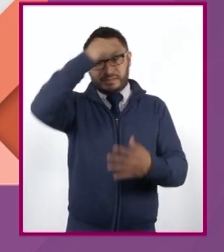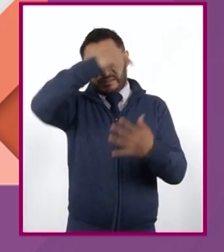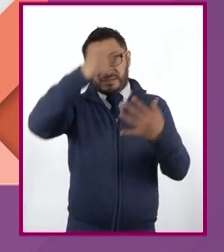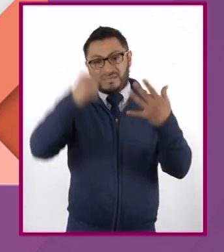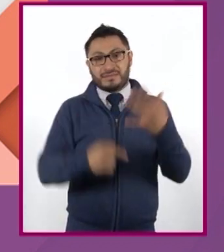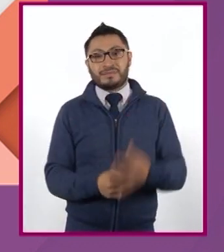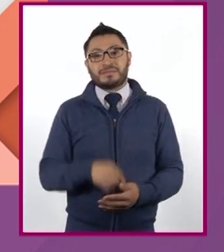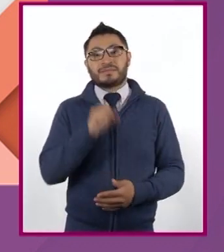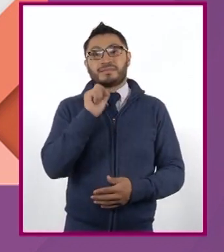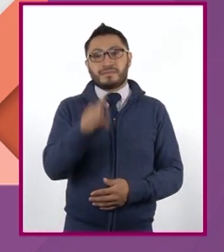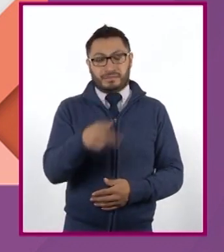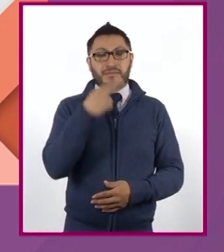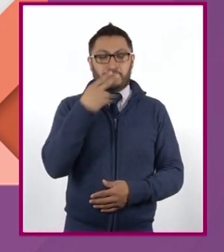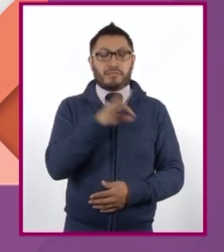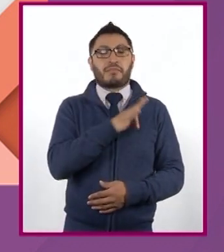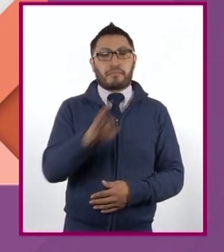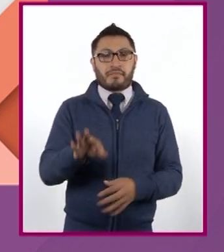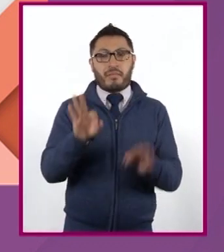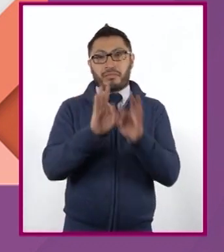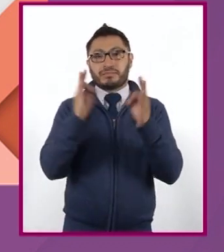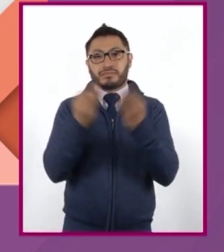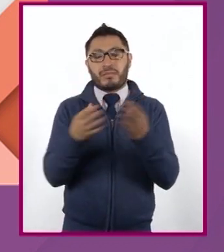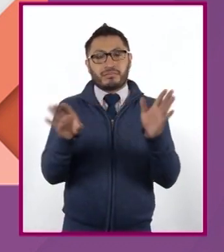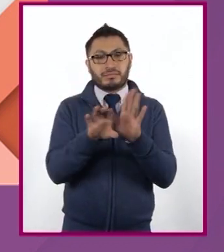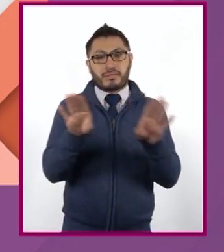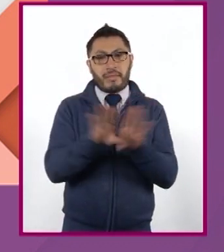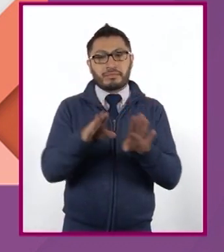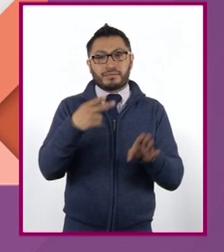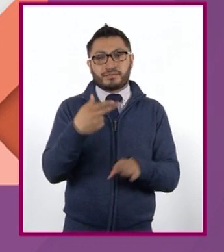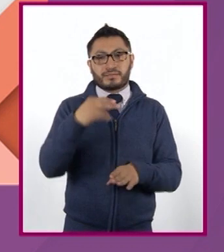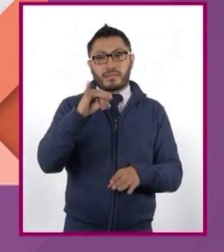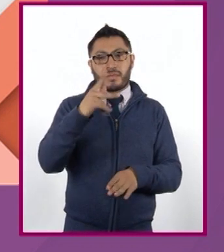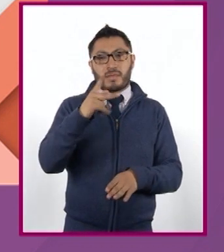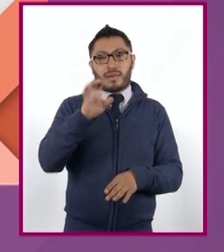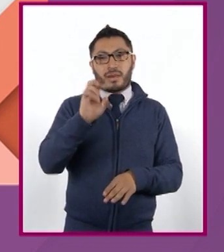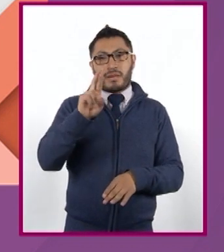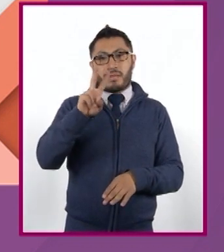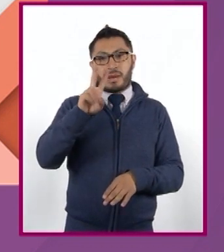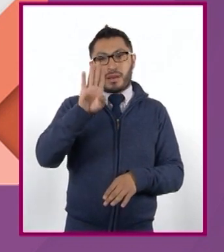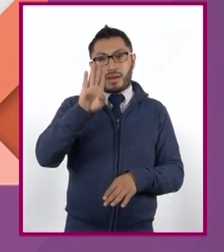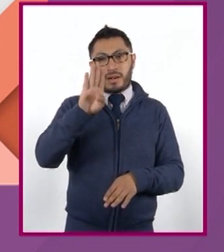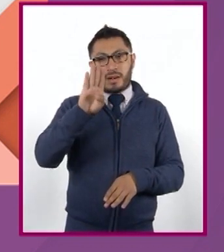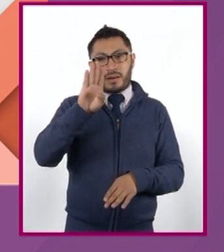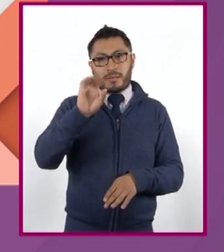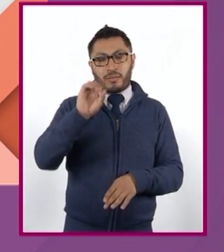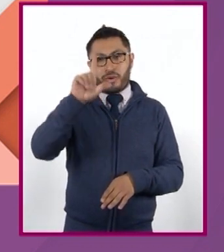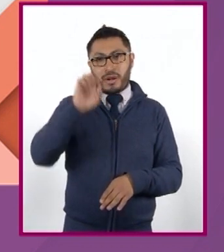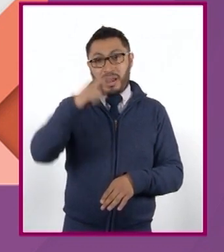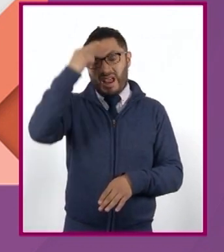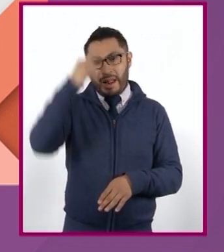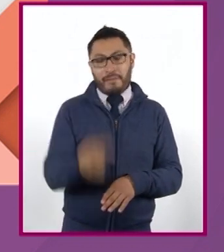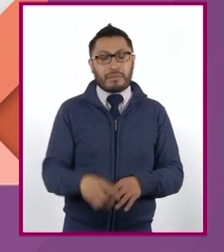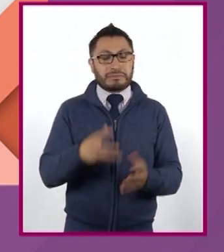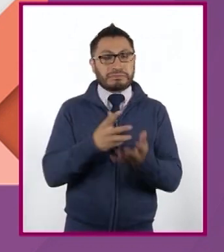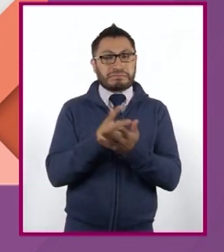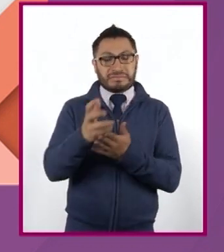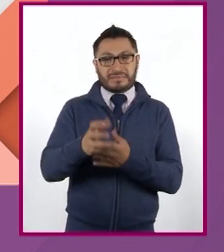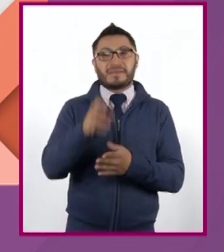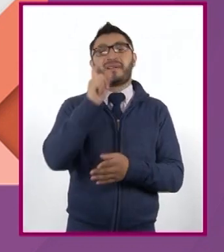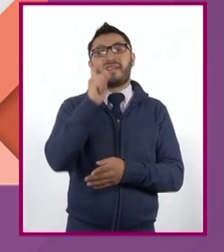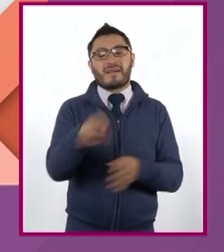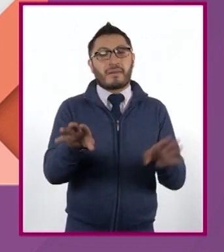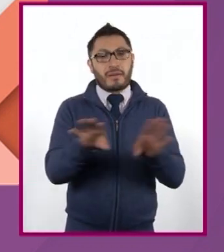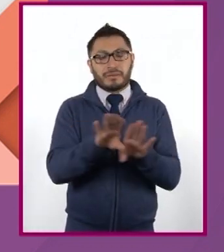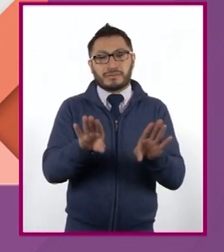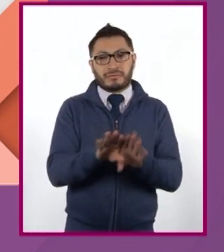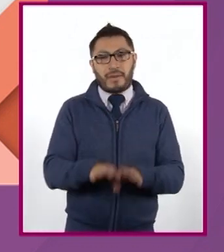También podemos utilizar figuras como la hipérbole para exagerar una frase. Ejemplo,